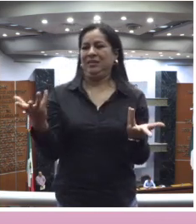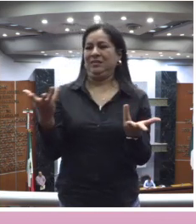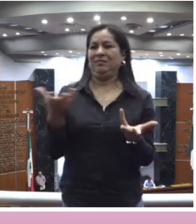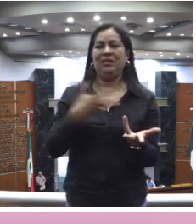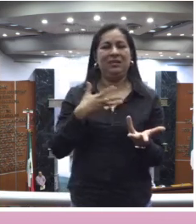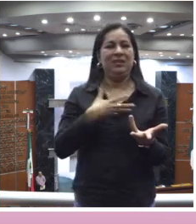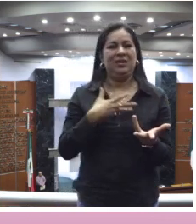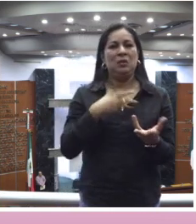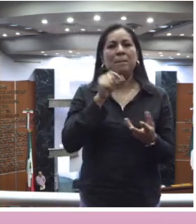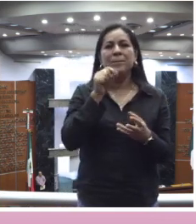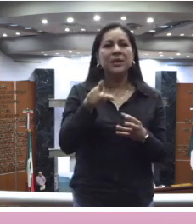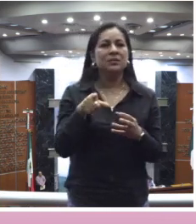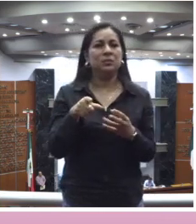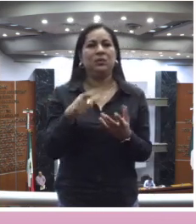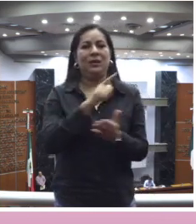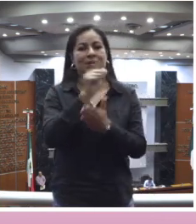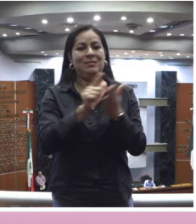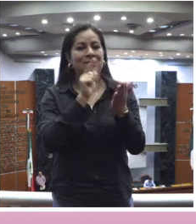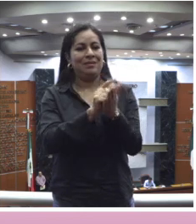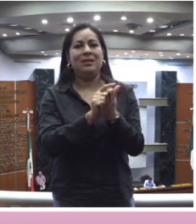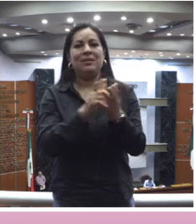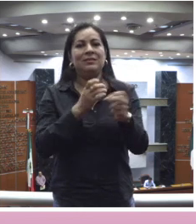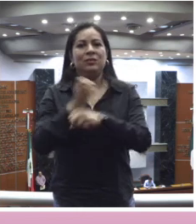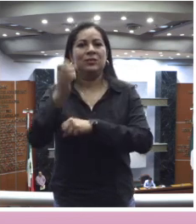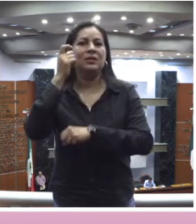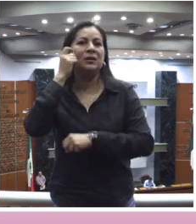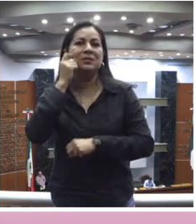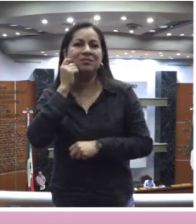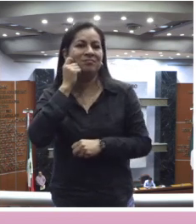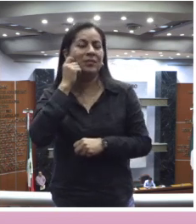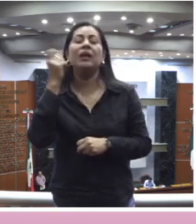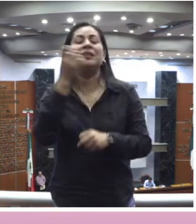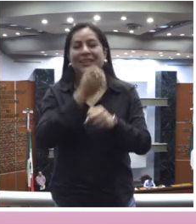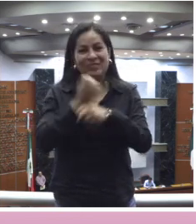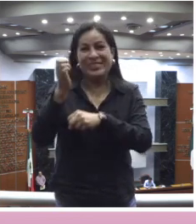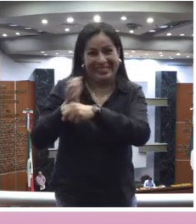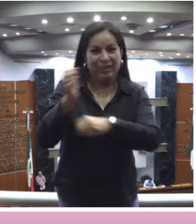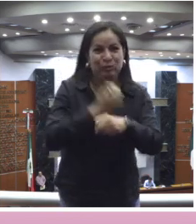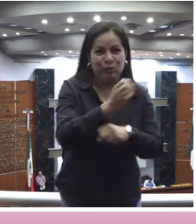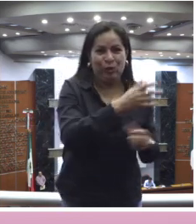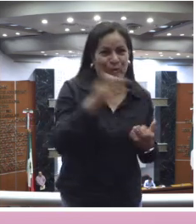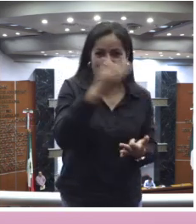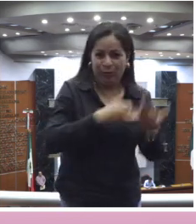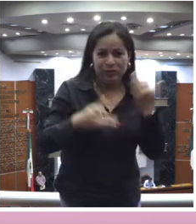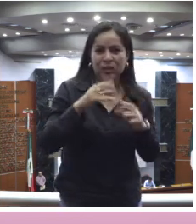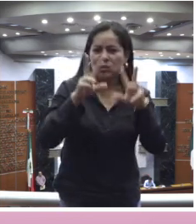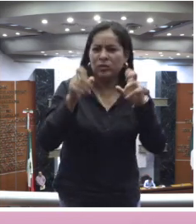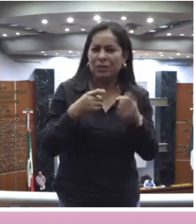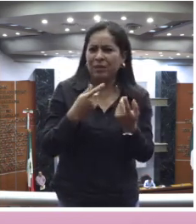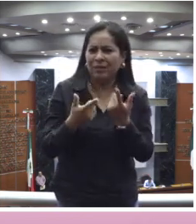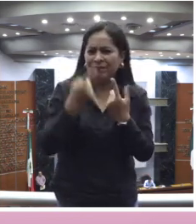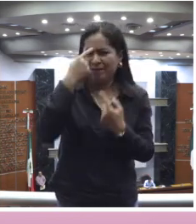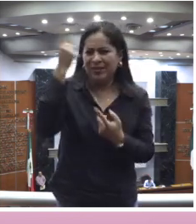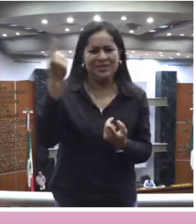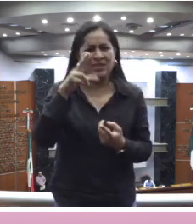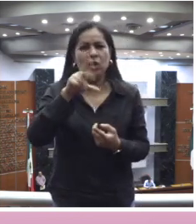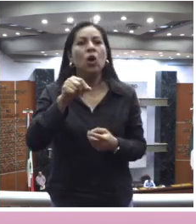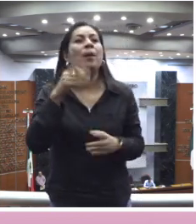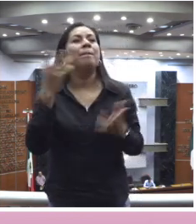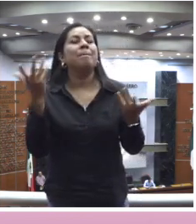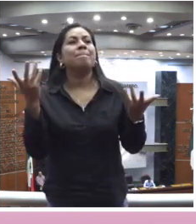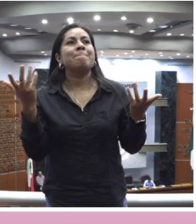cuenta precisamente a las legislaturas de los estados. No es un asunto cualquiera. No